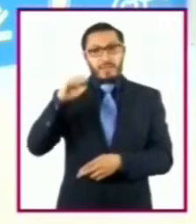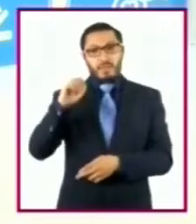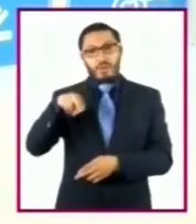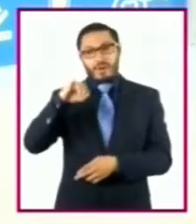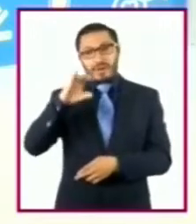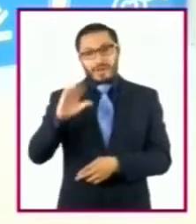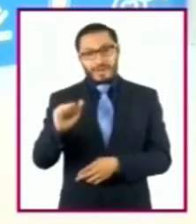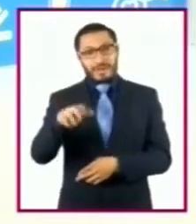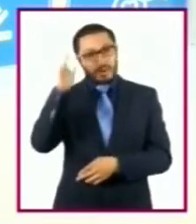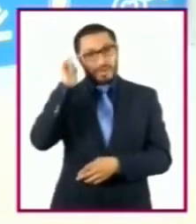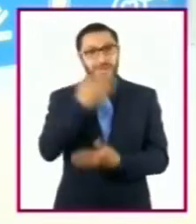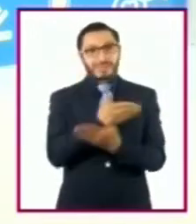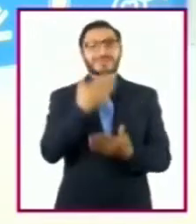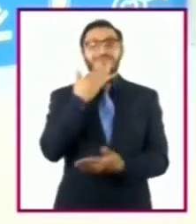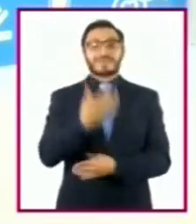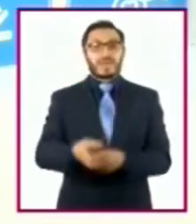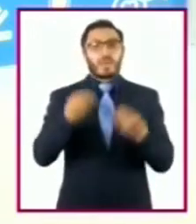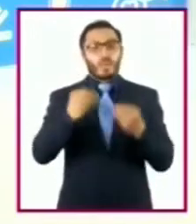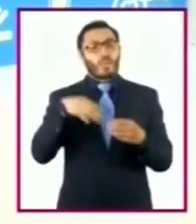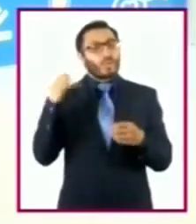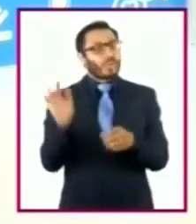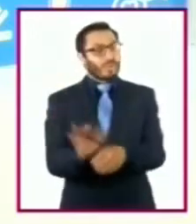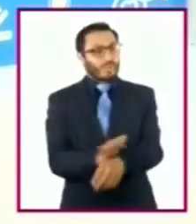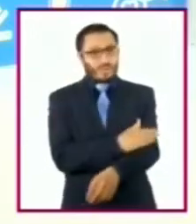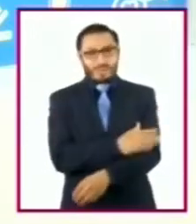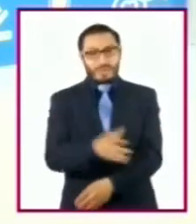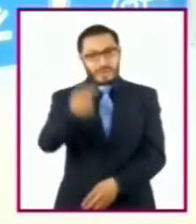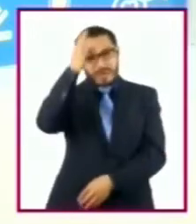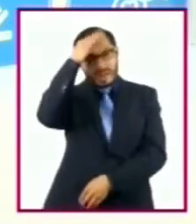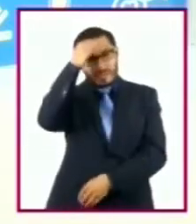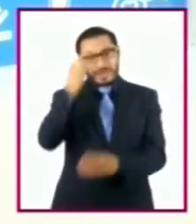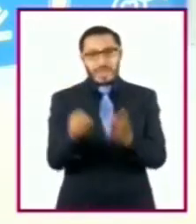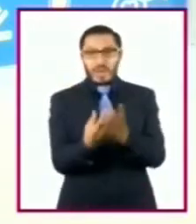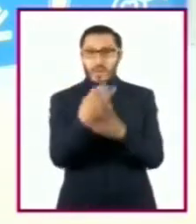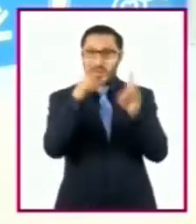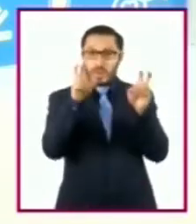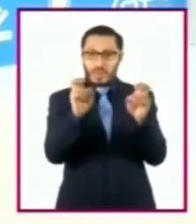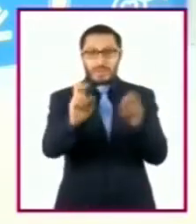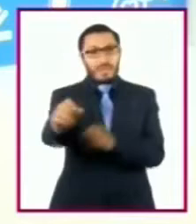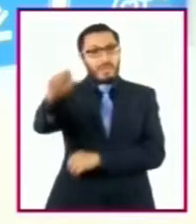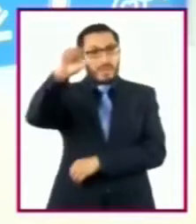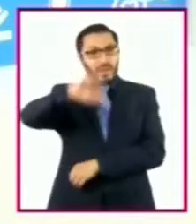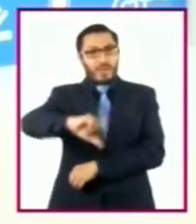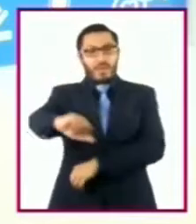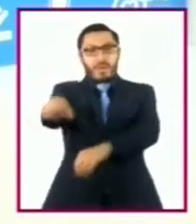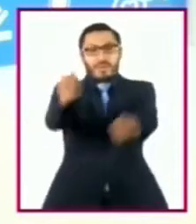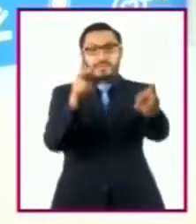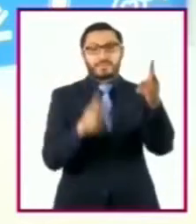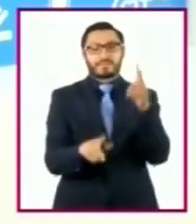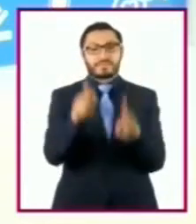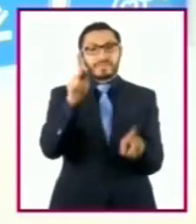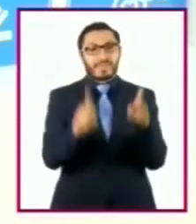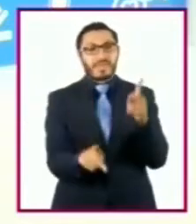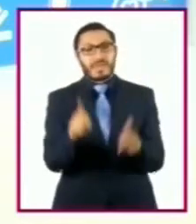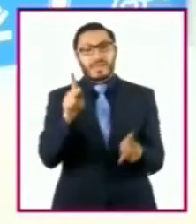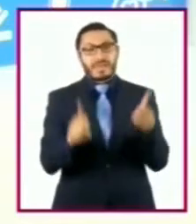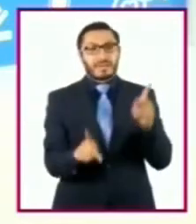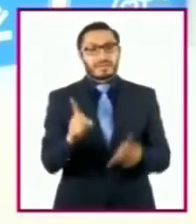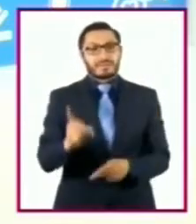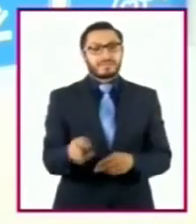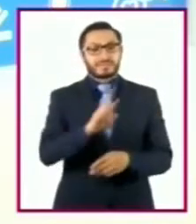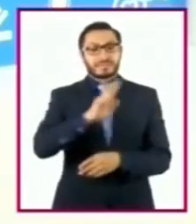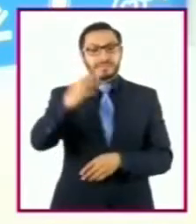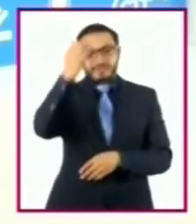encuentren bien y tengan muchos ánimos para aprender sobre un nuevo tema. En esta ocasión, hablaremos del reconocimiento de las aspiraciones y